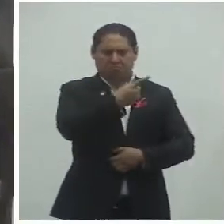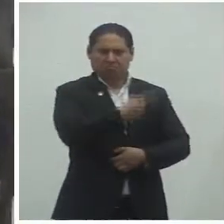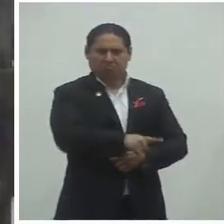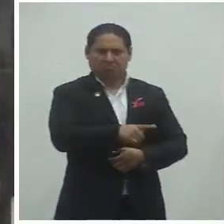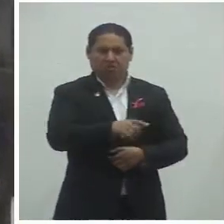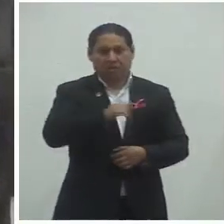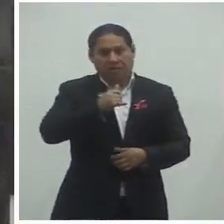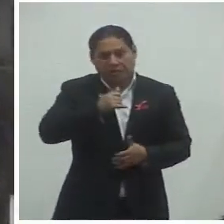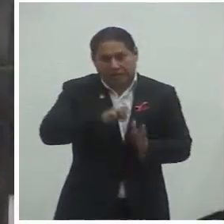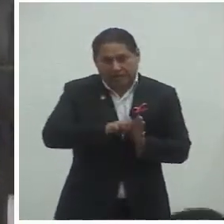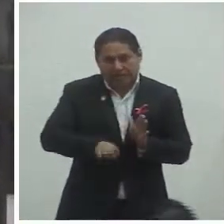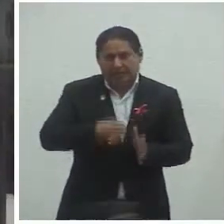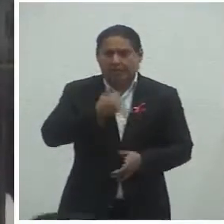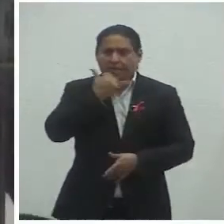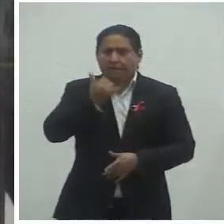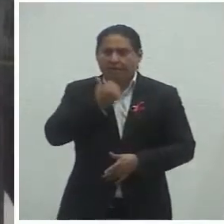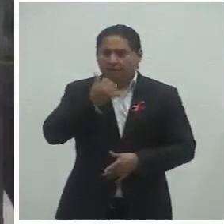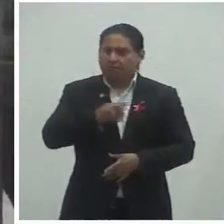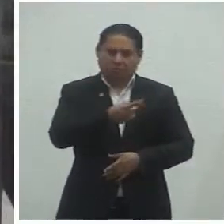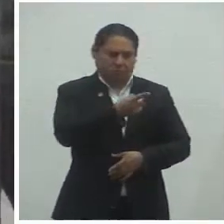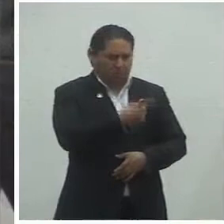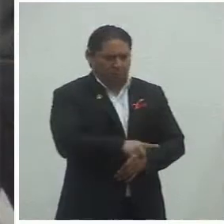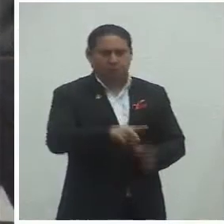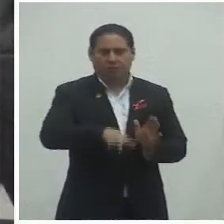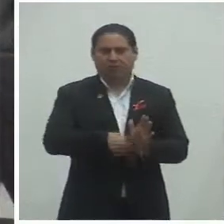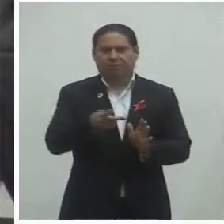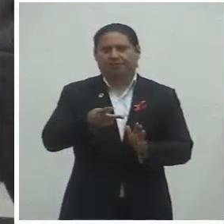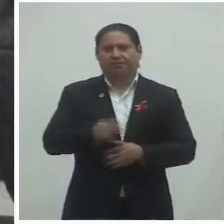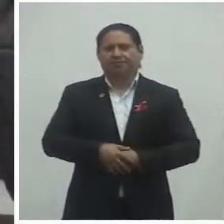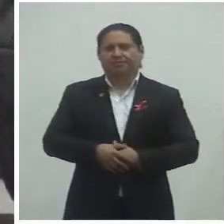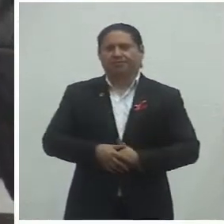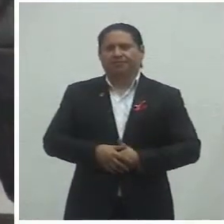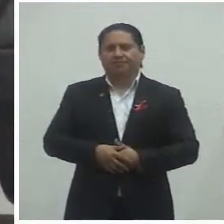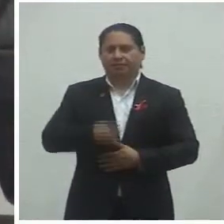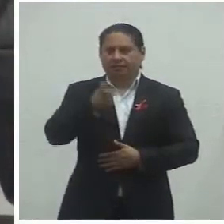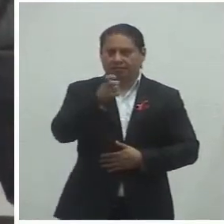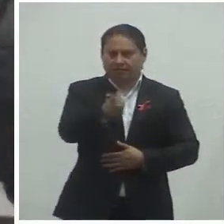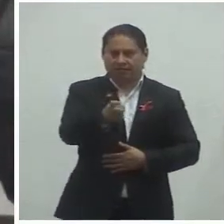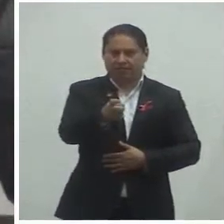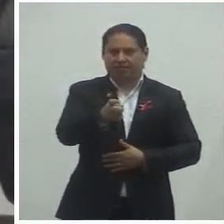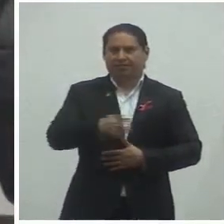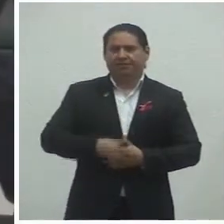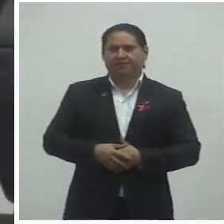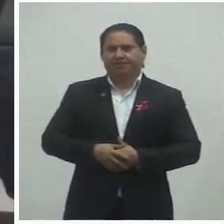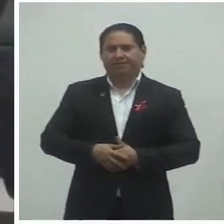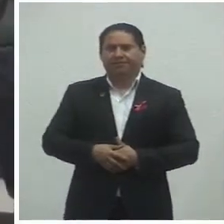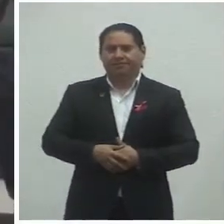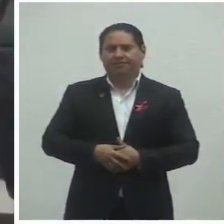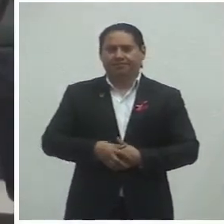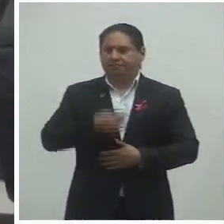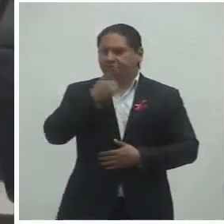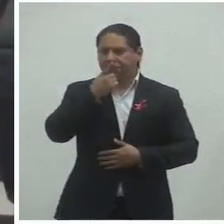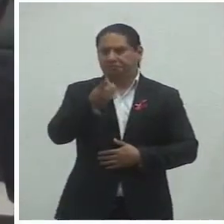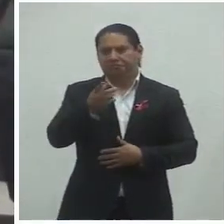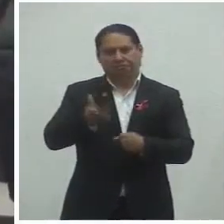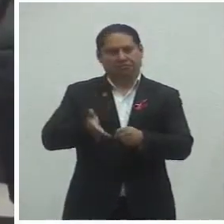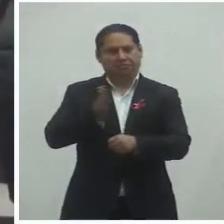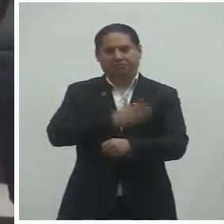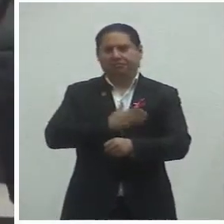equivoca, vuelve a mandar. Así era esto de simple.